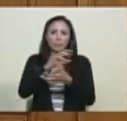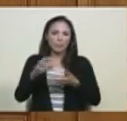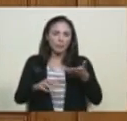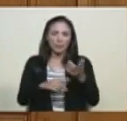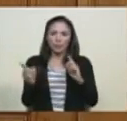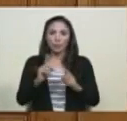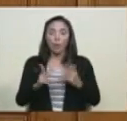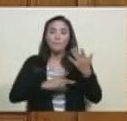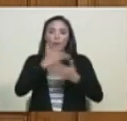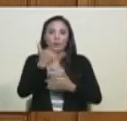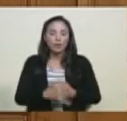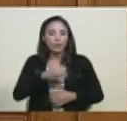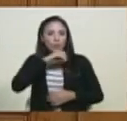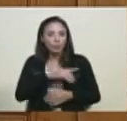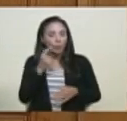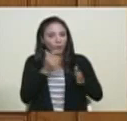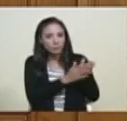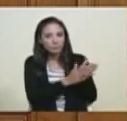histórico.